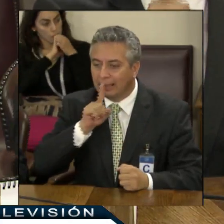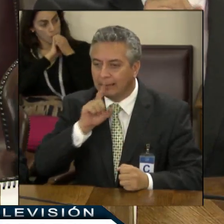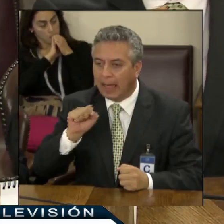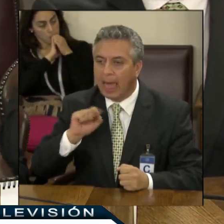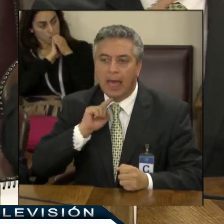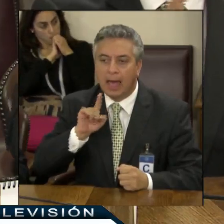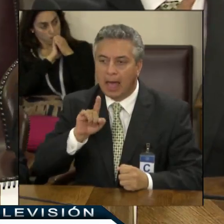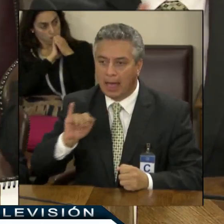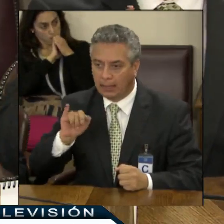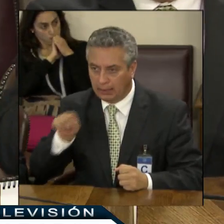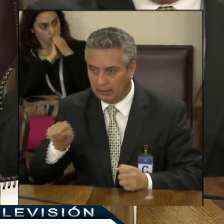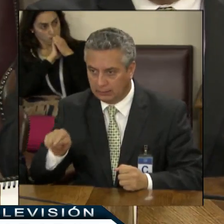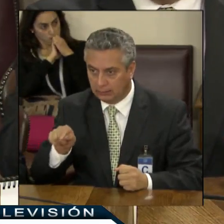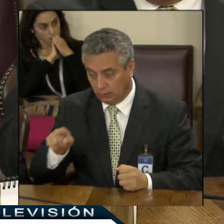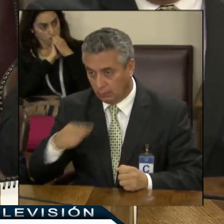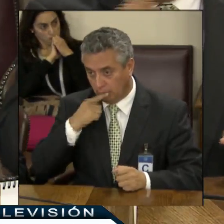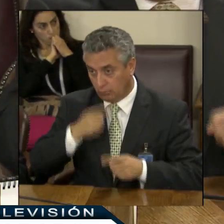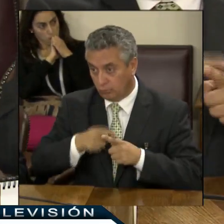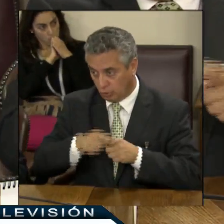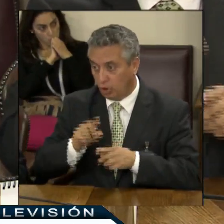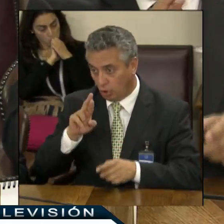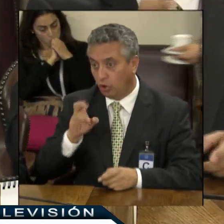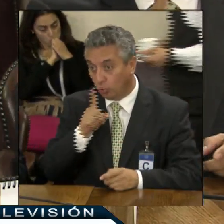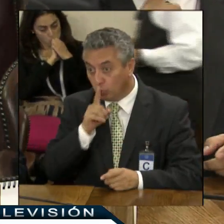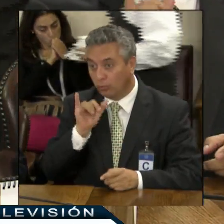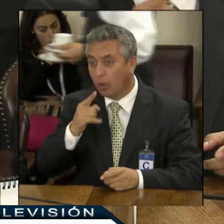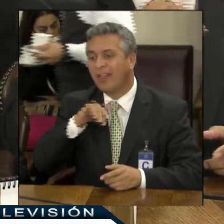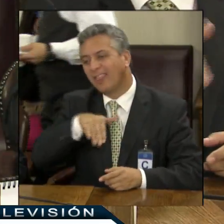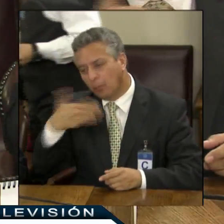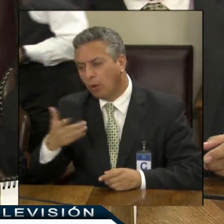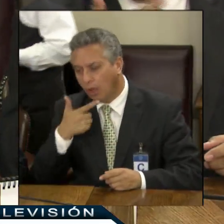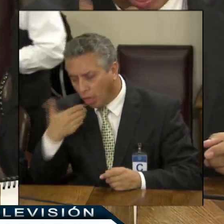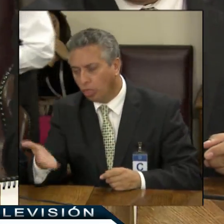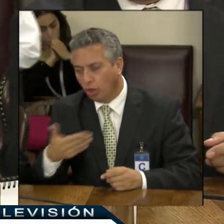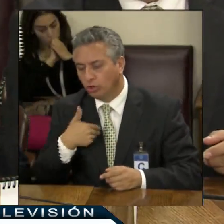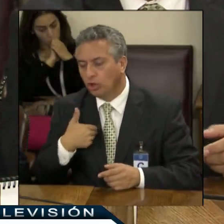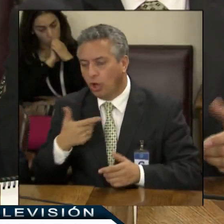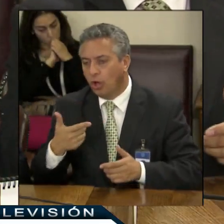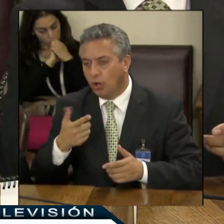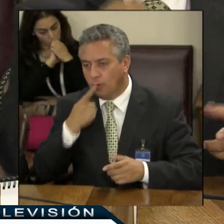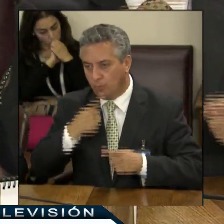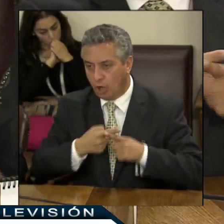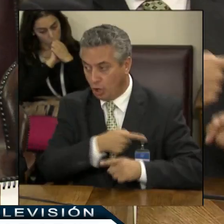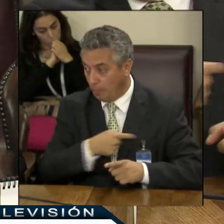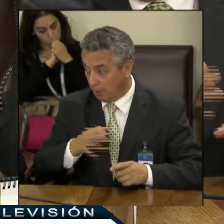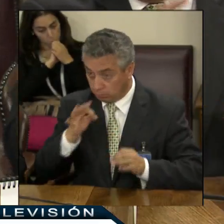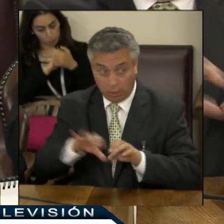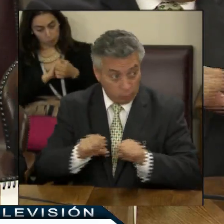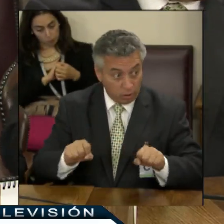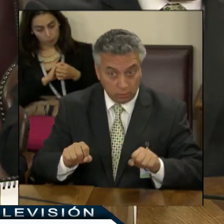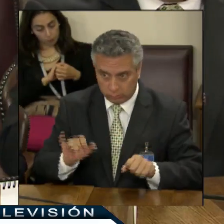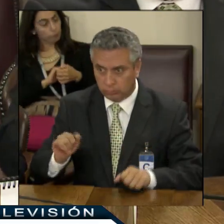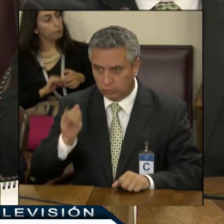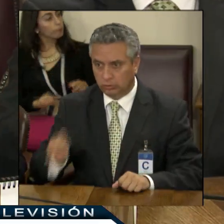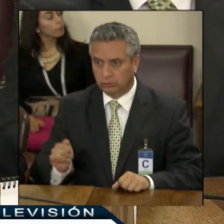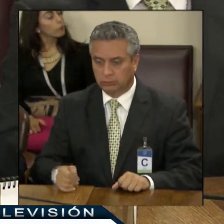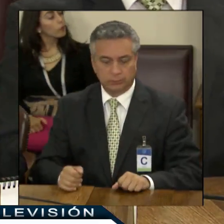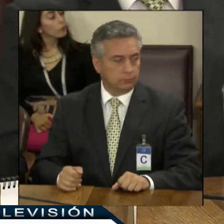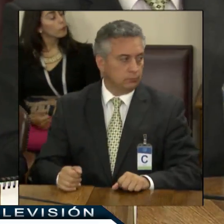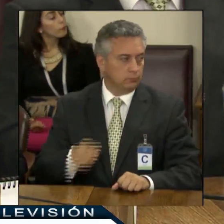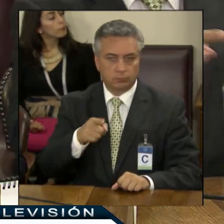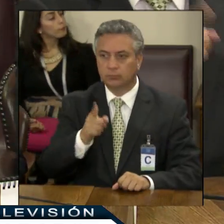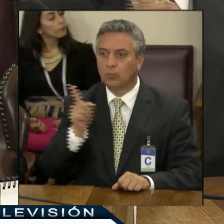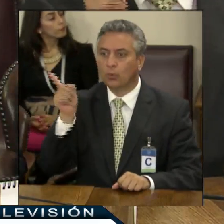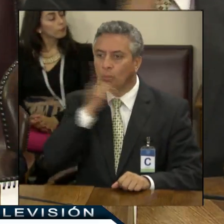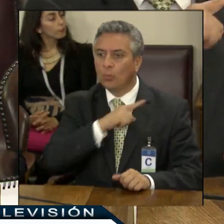nombre a la secretaria para que también se incluido en el oficio hab acuerdo sí y un